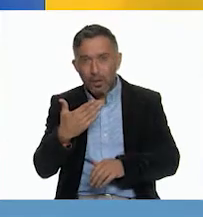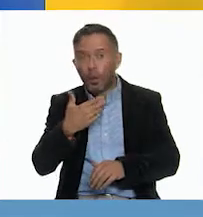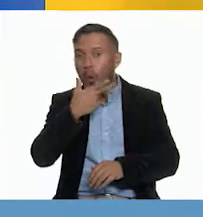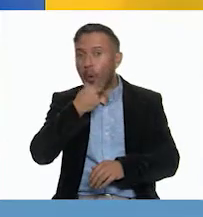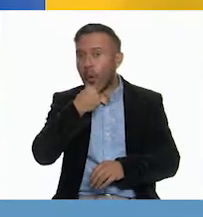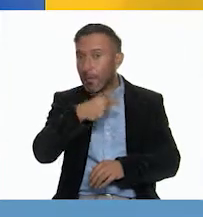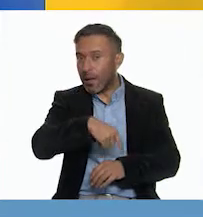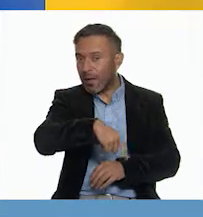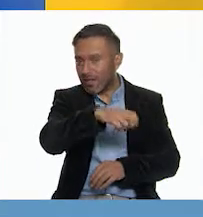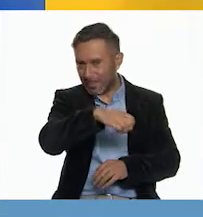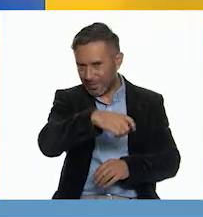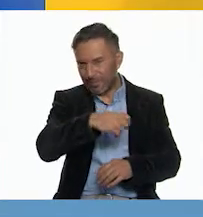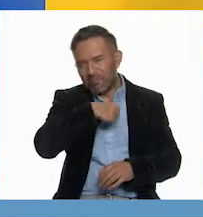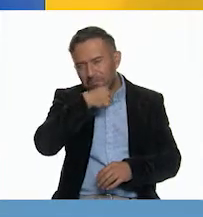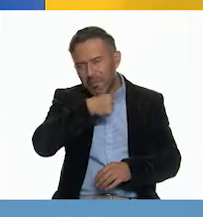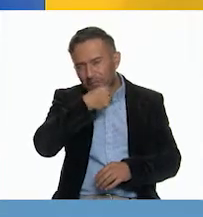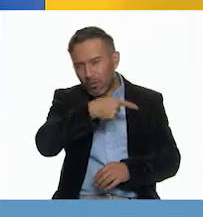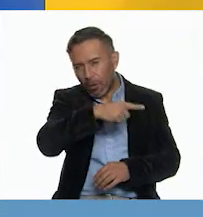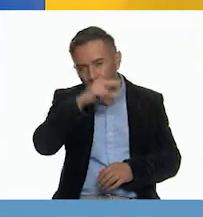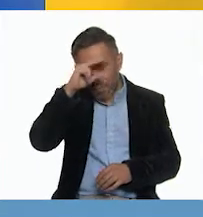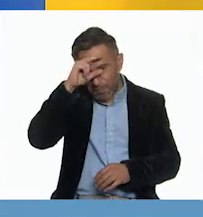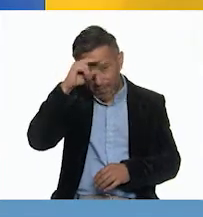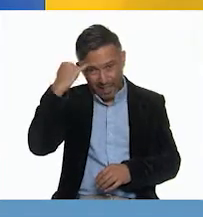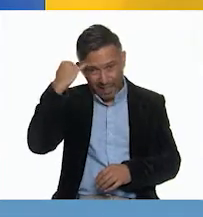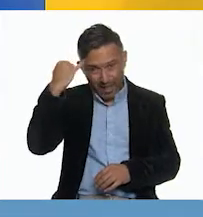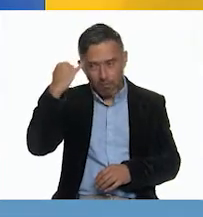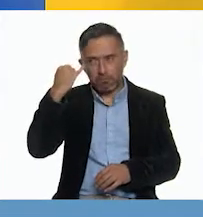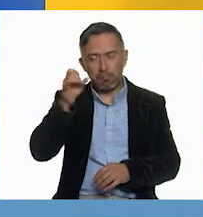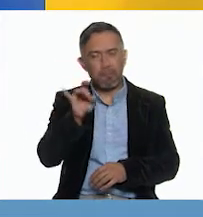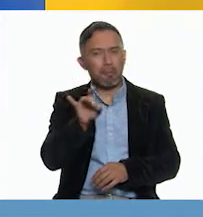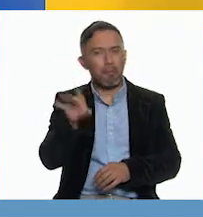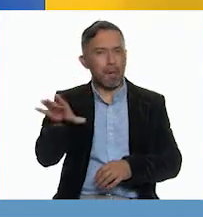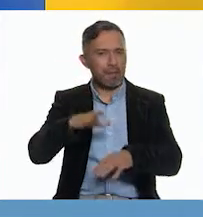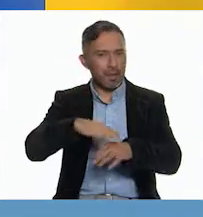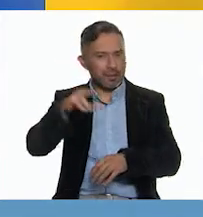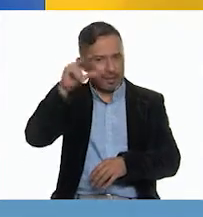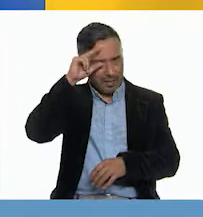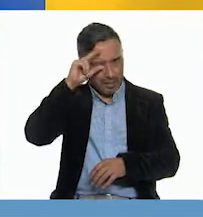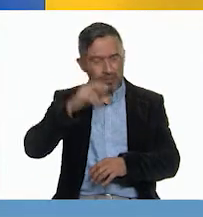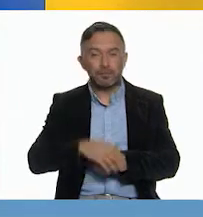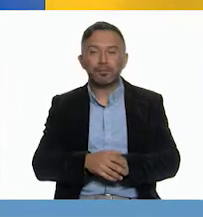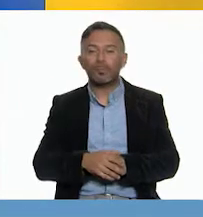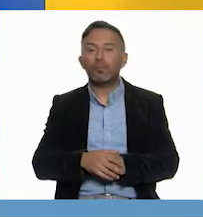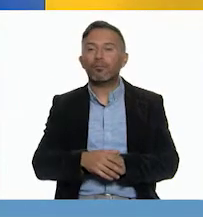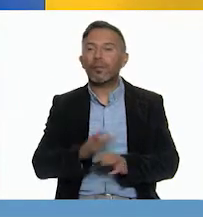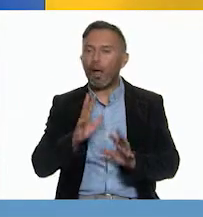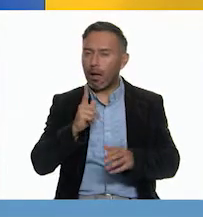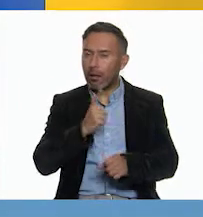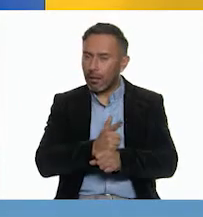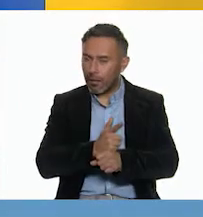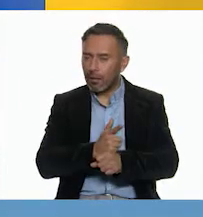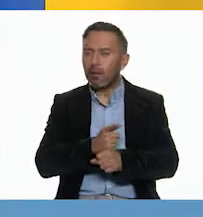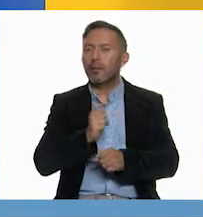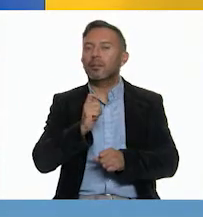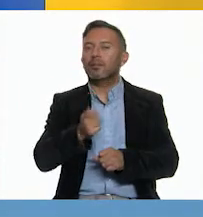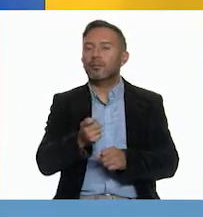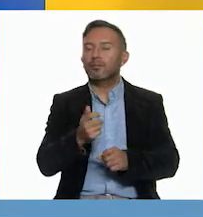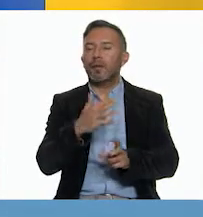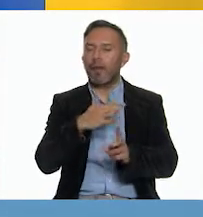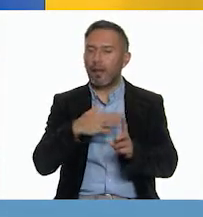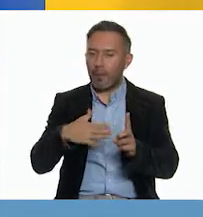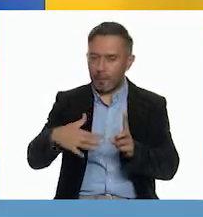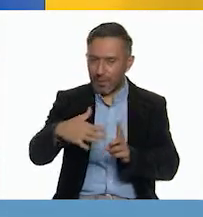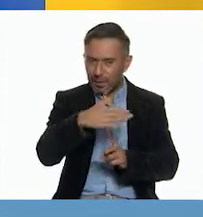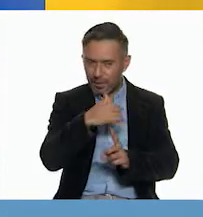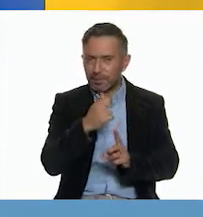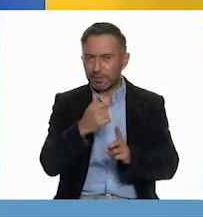fue mucho más inteligente que ella. Niñas y niños, si se dan cuenta, hemos estado describiendo los ambientes y